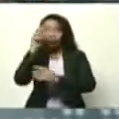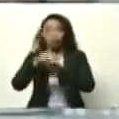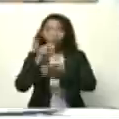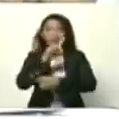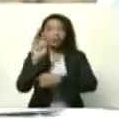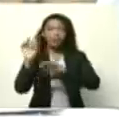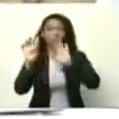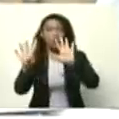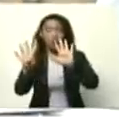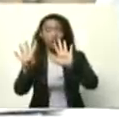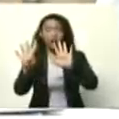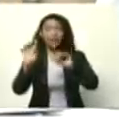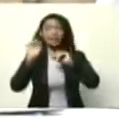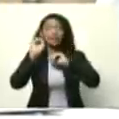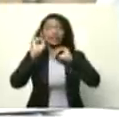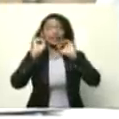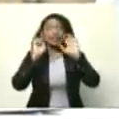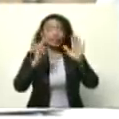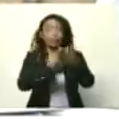tuvo